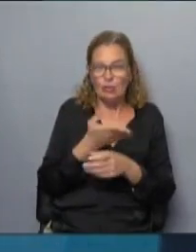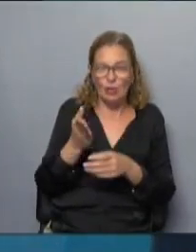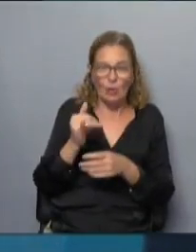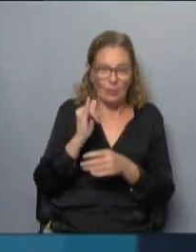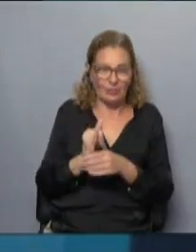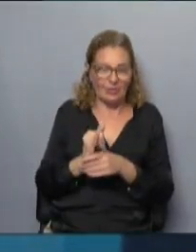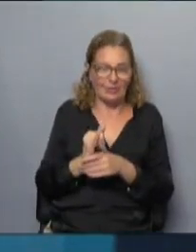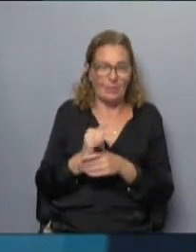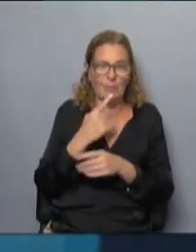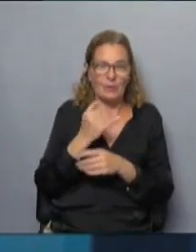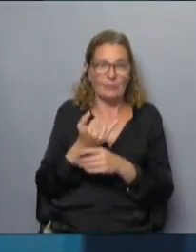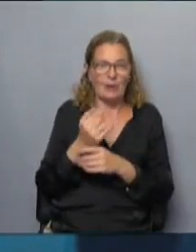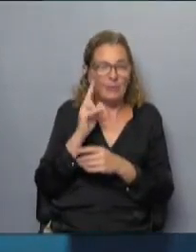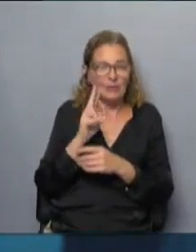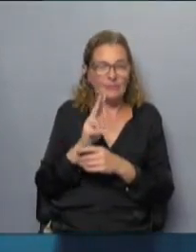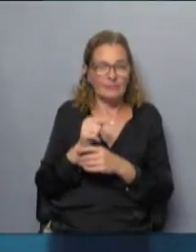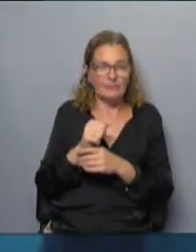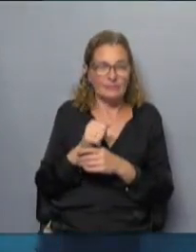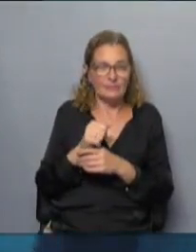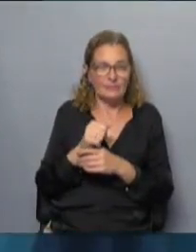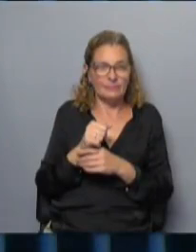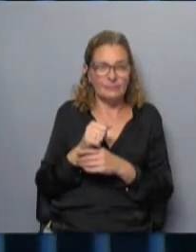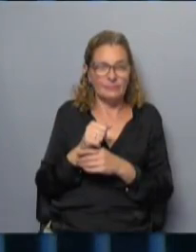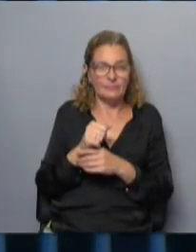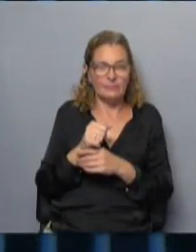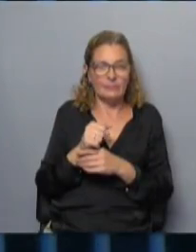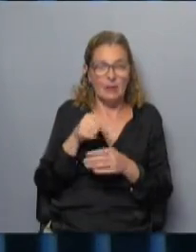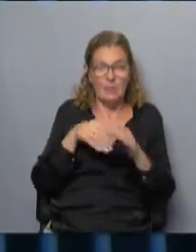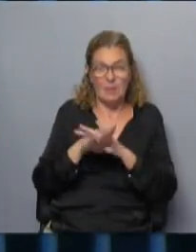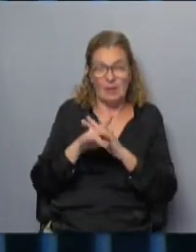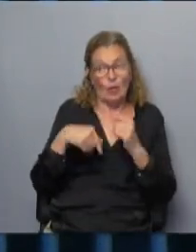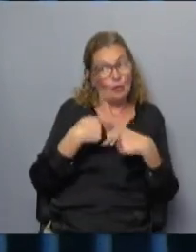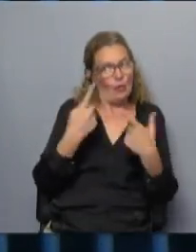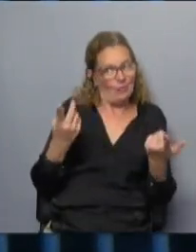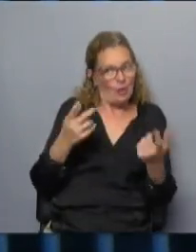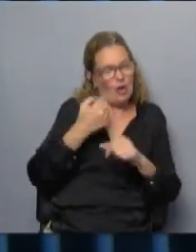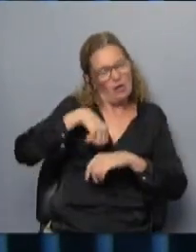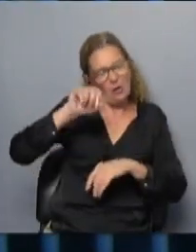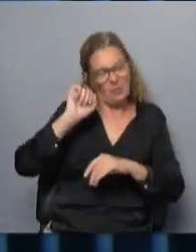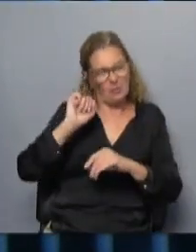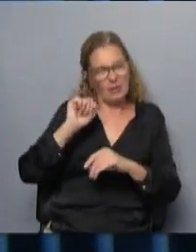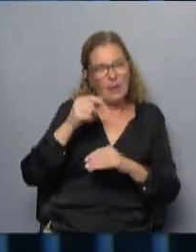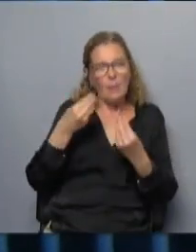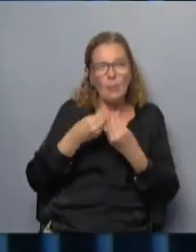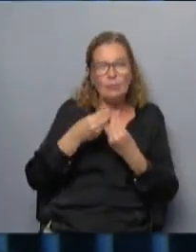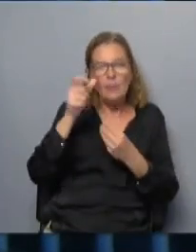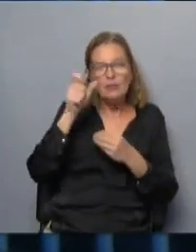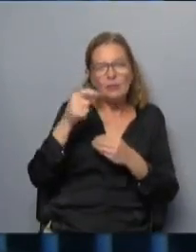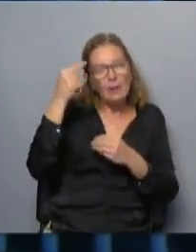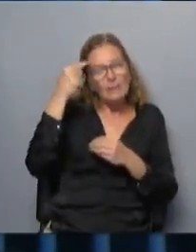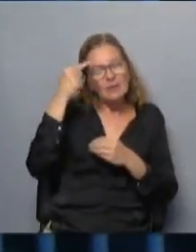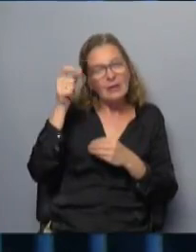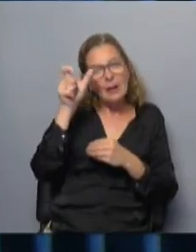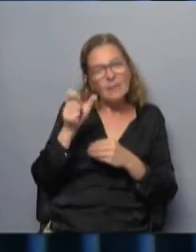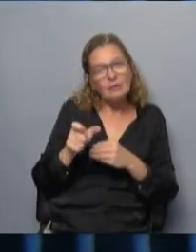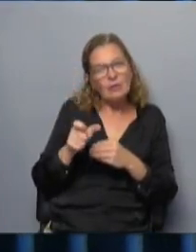ah aquí me metía con un poderlos ver no me importa él hay mucha gente que piensa que esta gente está